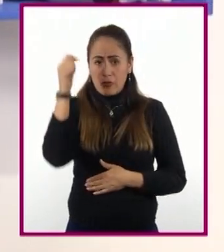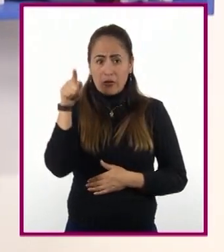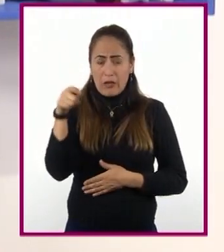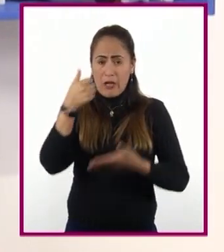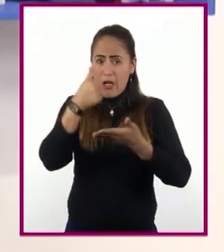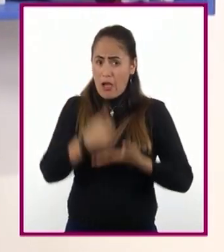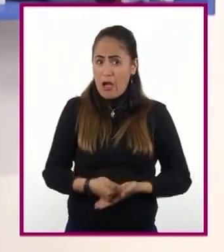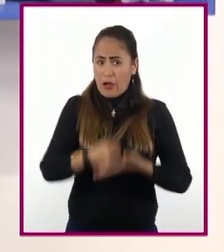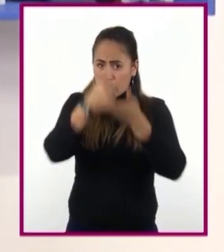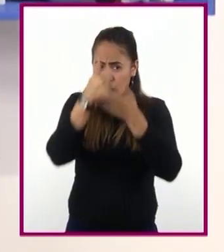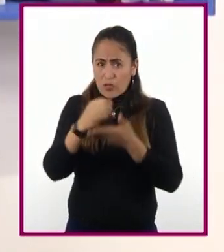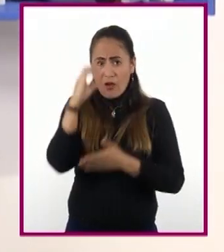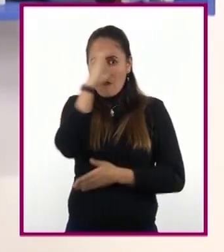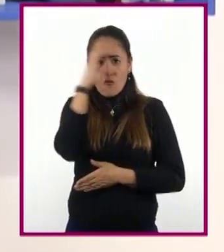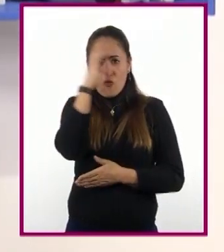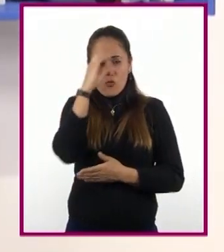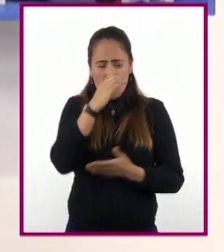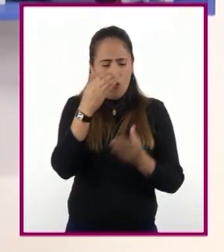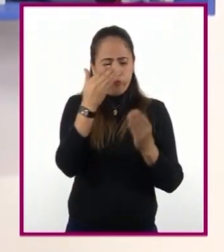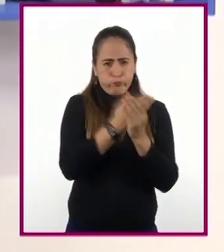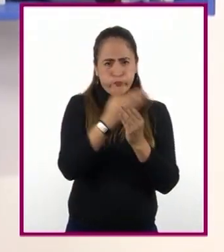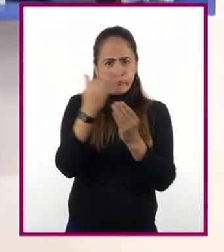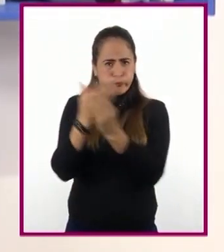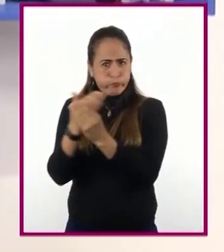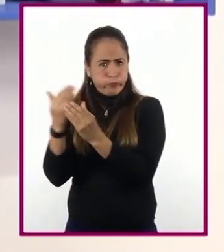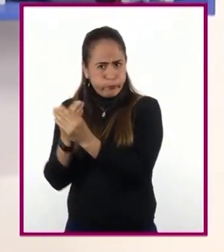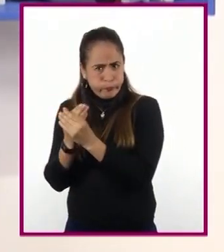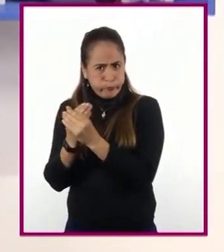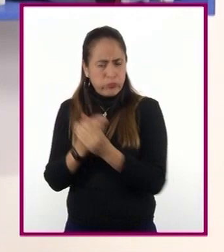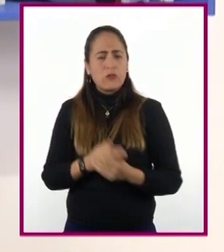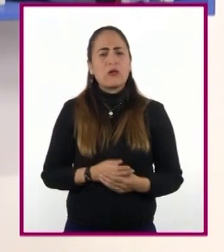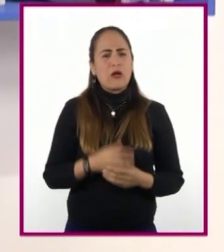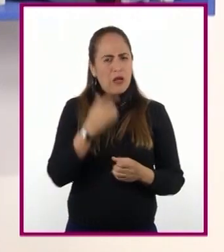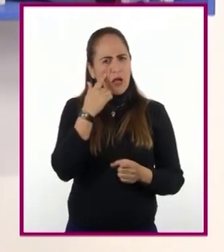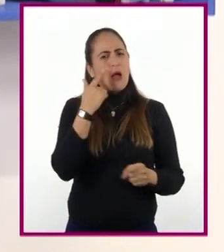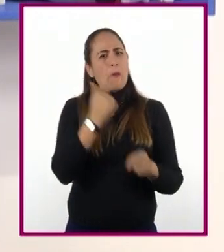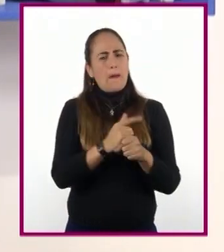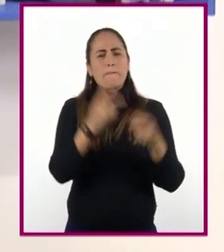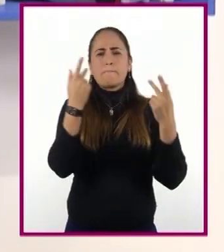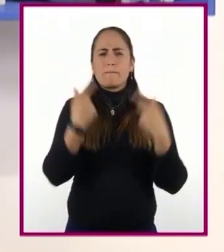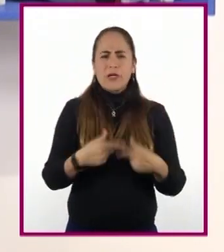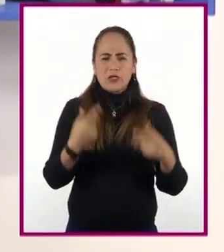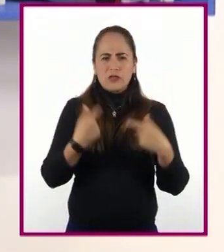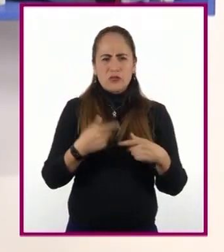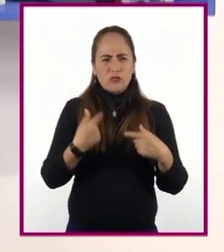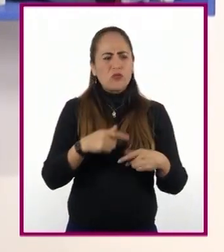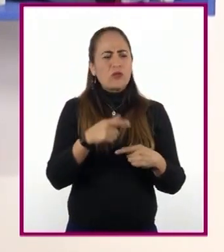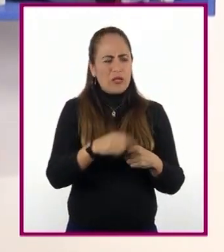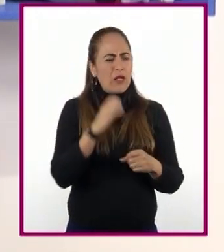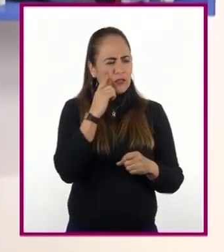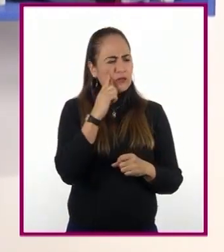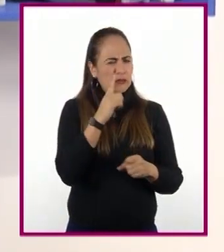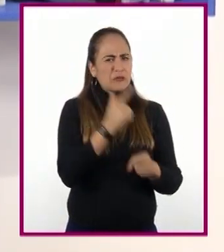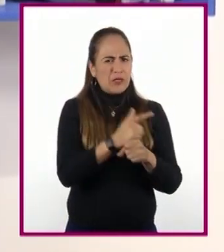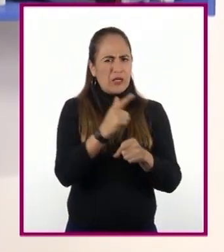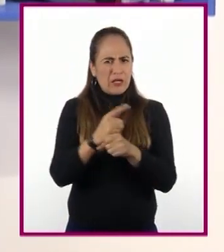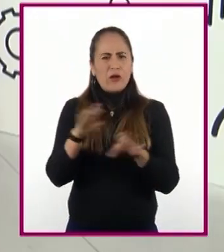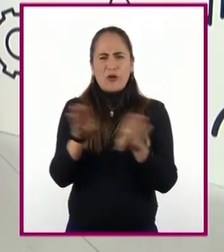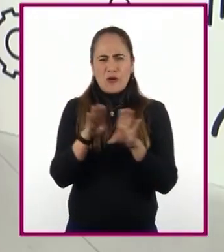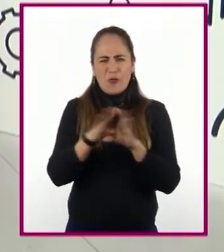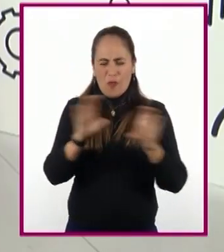tener fotografías clasificadas, ya que es posible identificar a las personas a través de la fotografía